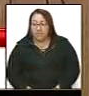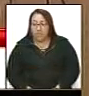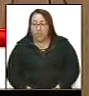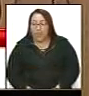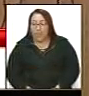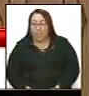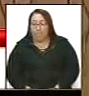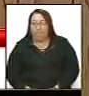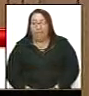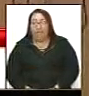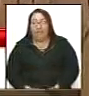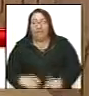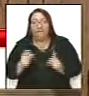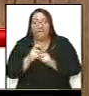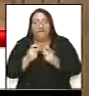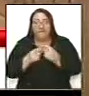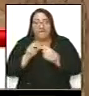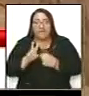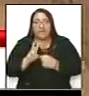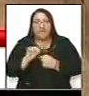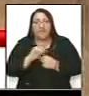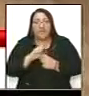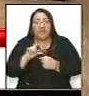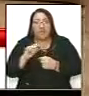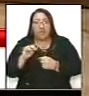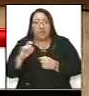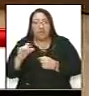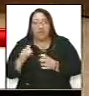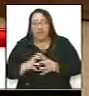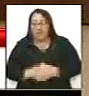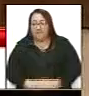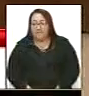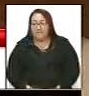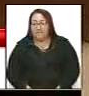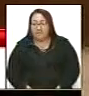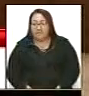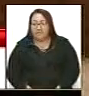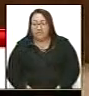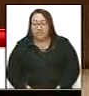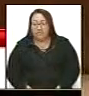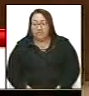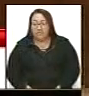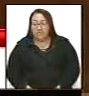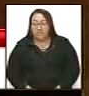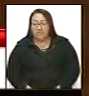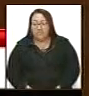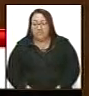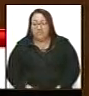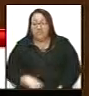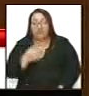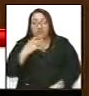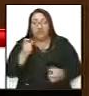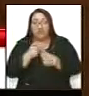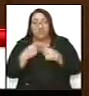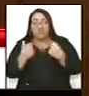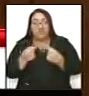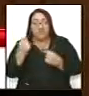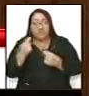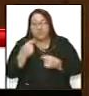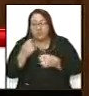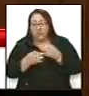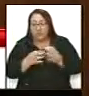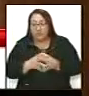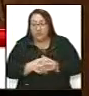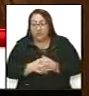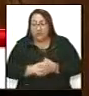Tiene la palabra el congresista Armando Villanueva. Gracias, colegas miembros de la Comisión de Educación. Solo para